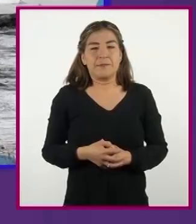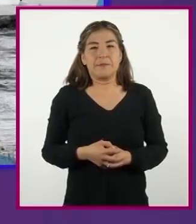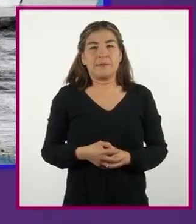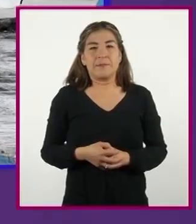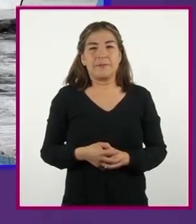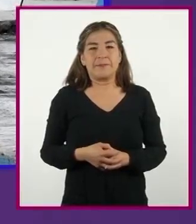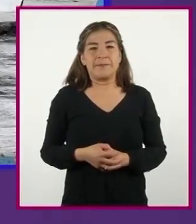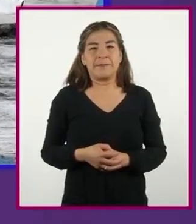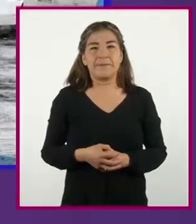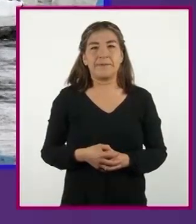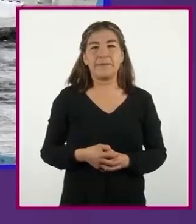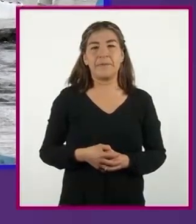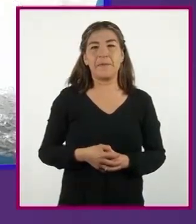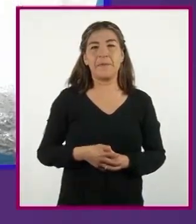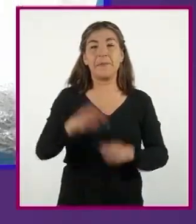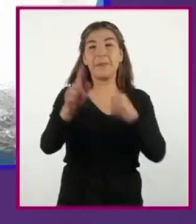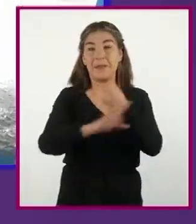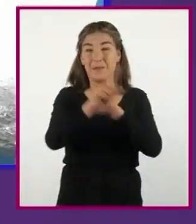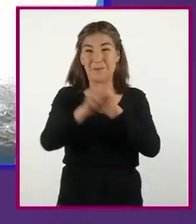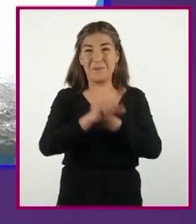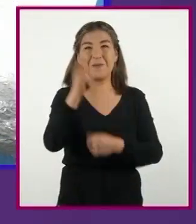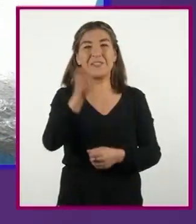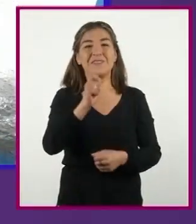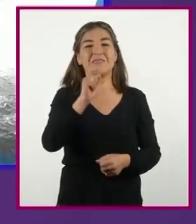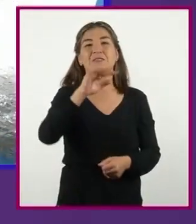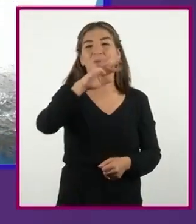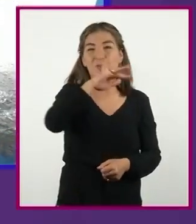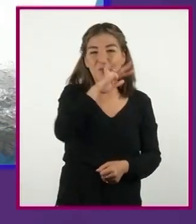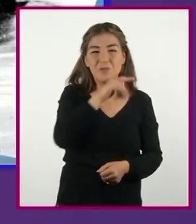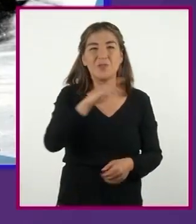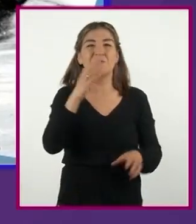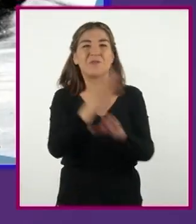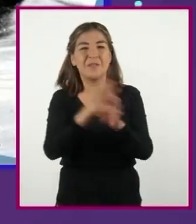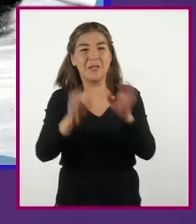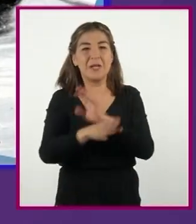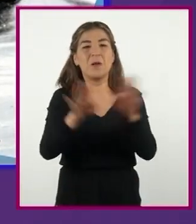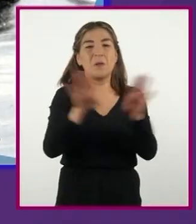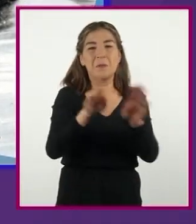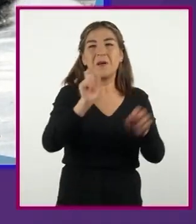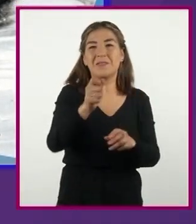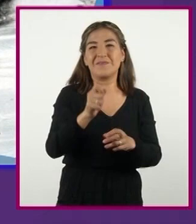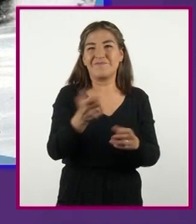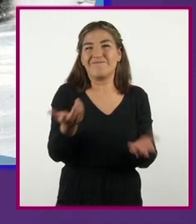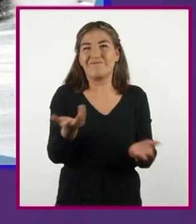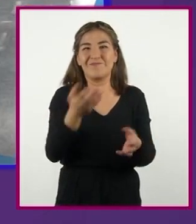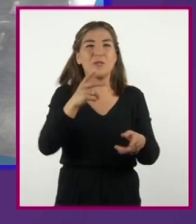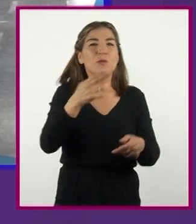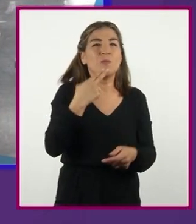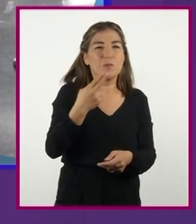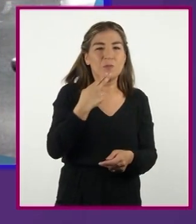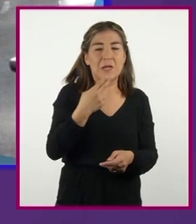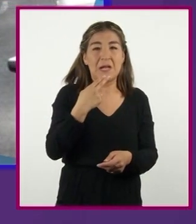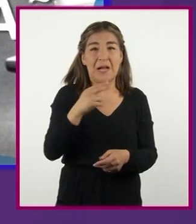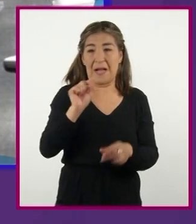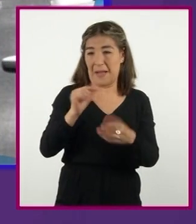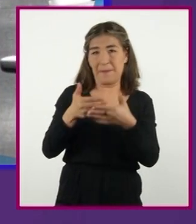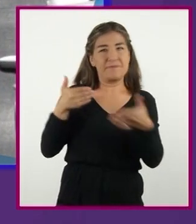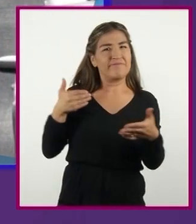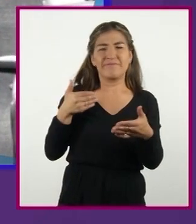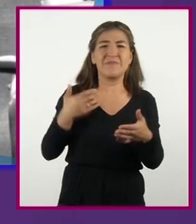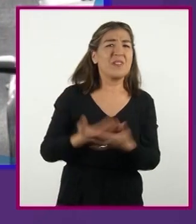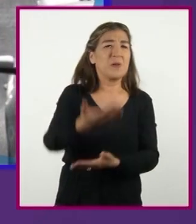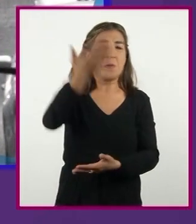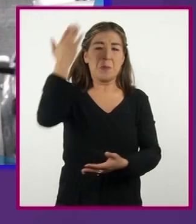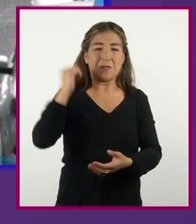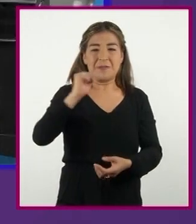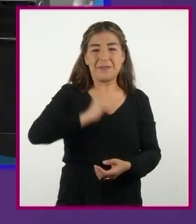Los problemas por la contaminación y la sobreexplotación de recursos no son nuevos. Desde el siglo pasado, en